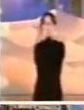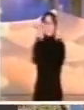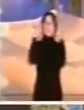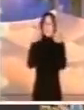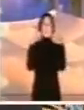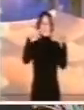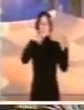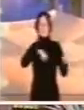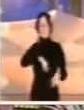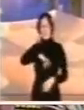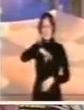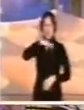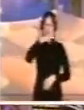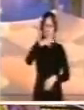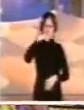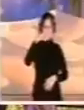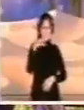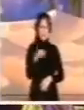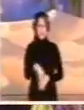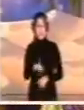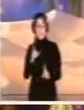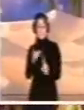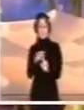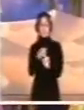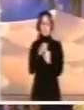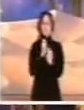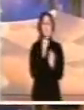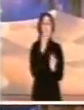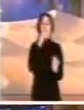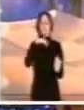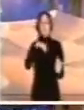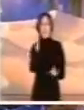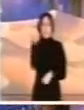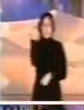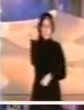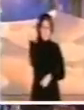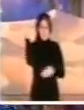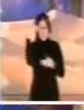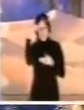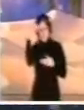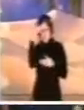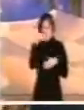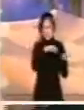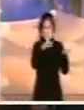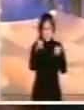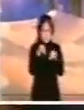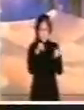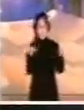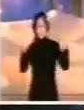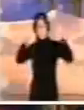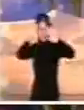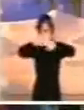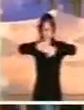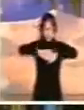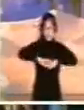encontrada por un bereber en un desierto al anochecer. Dentro de la